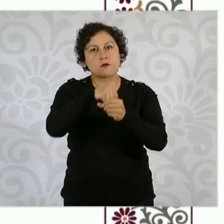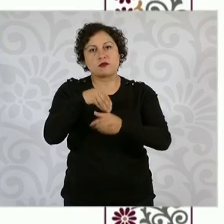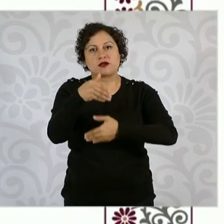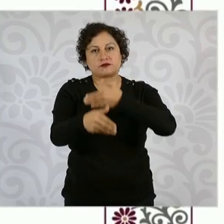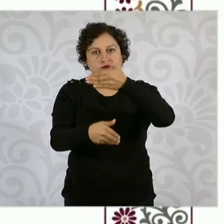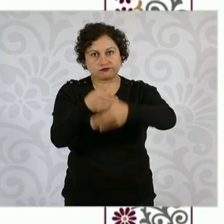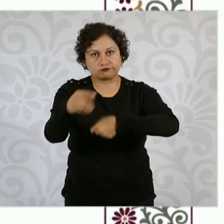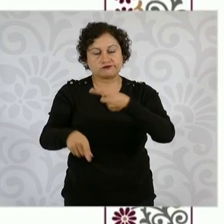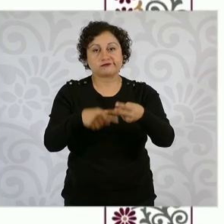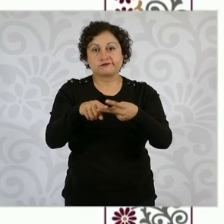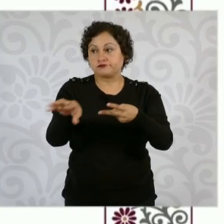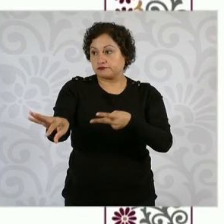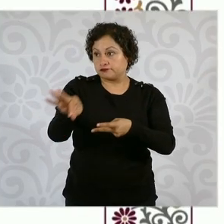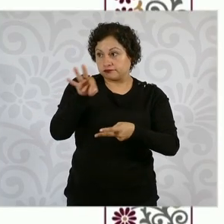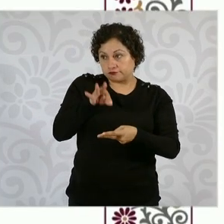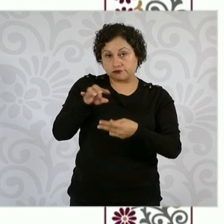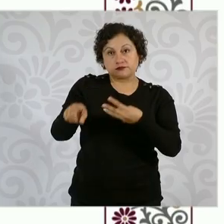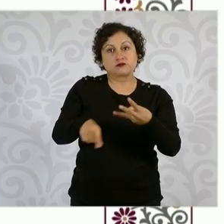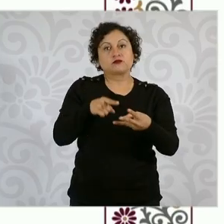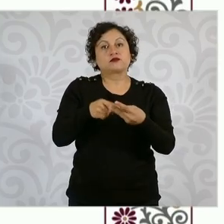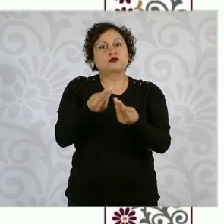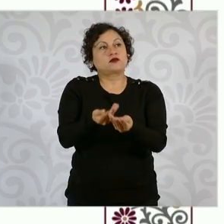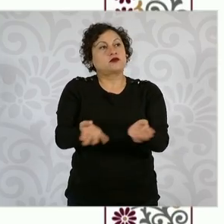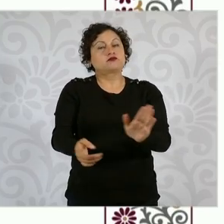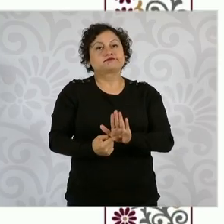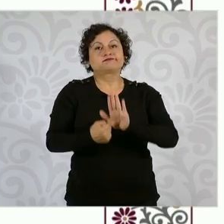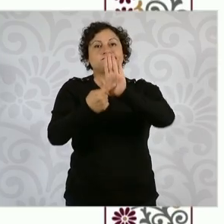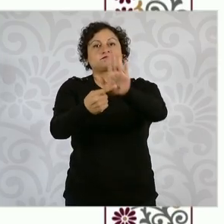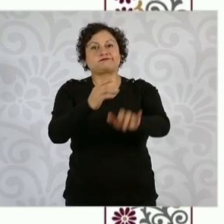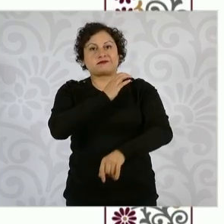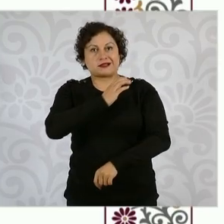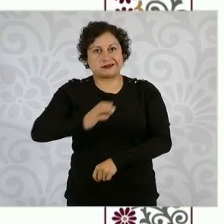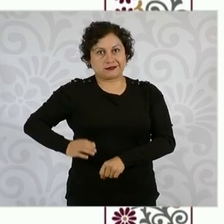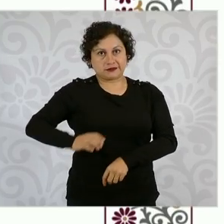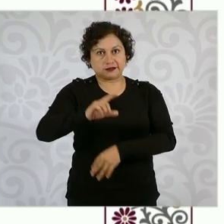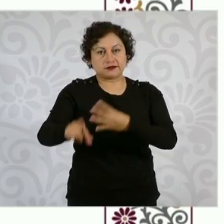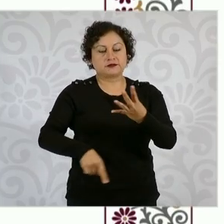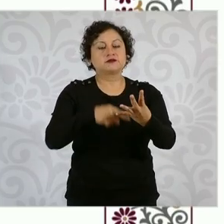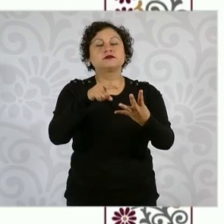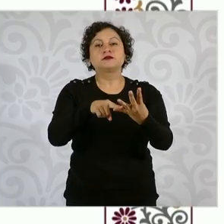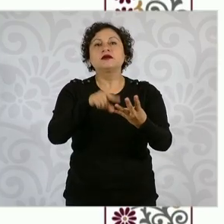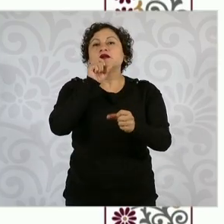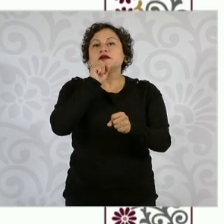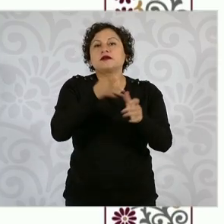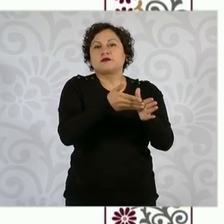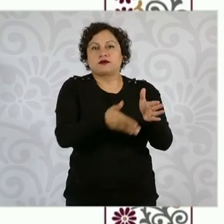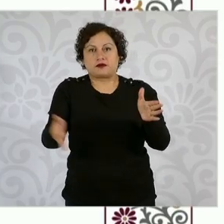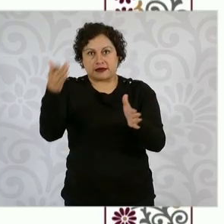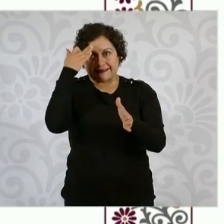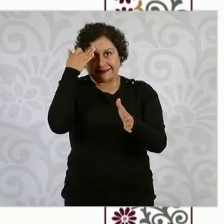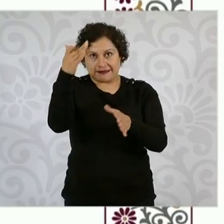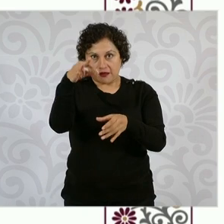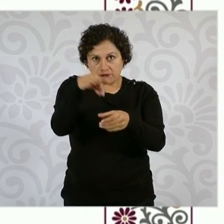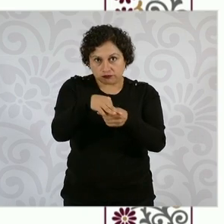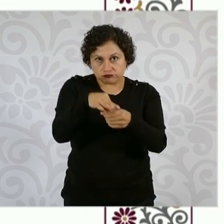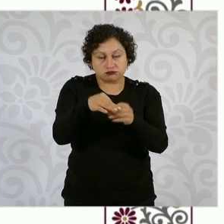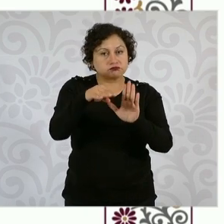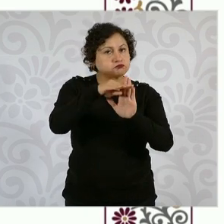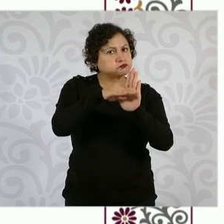la convocatoria y postulación de candidaturas, la jornada electoral de una manera muy, muy